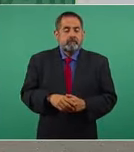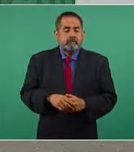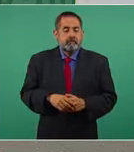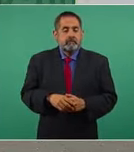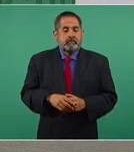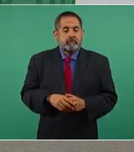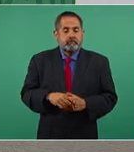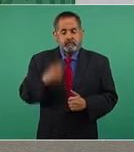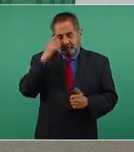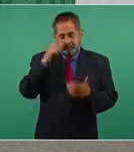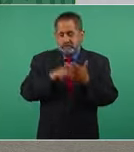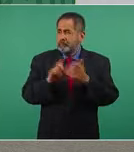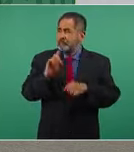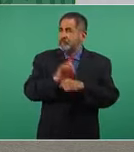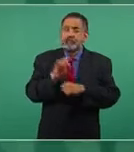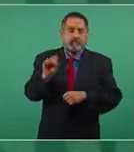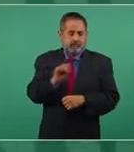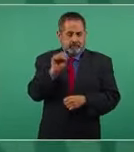que era un sábado.